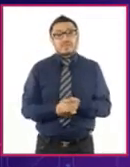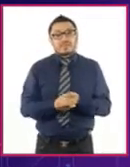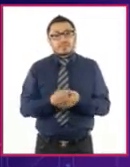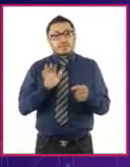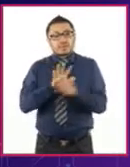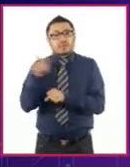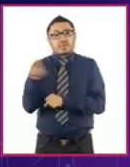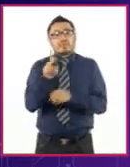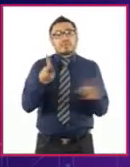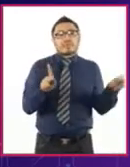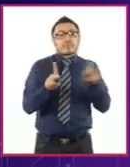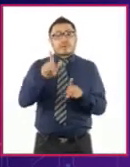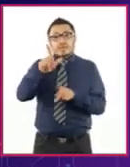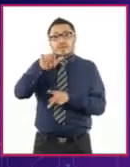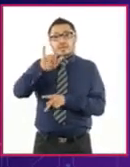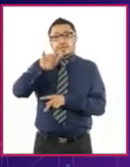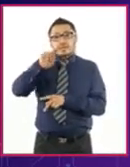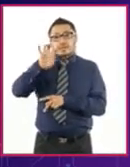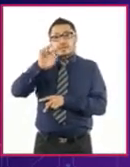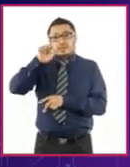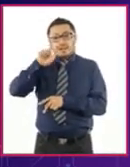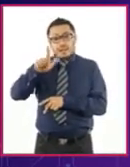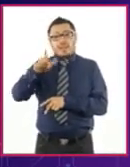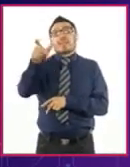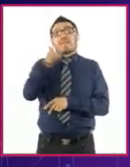semejantes con la literal x.